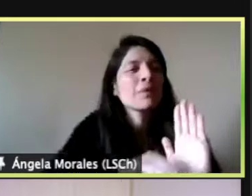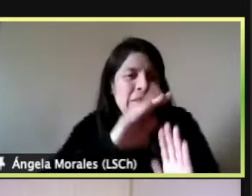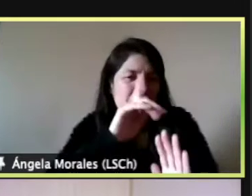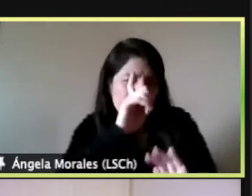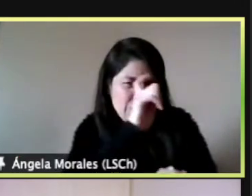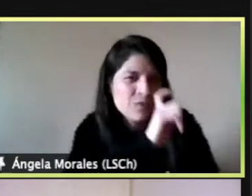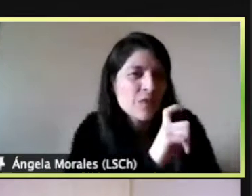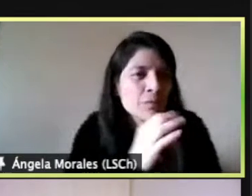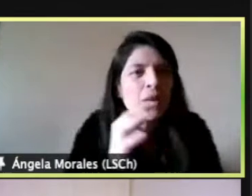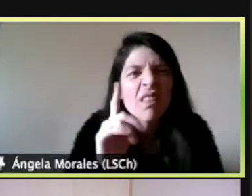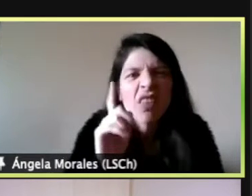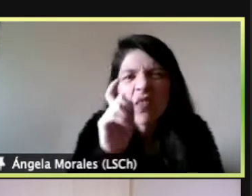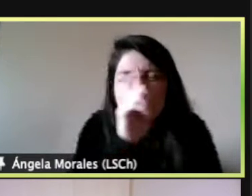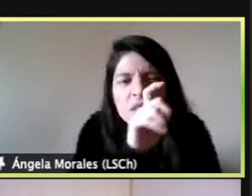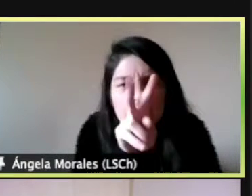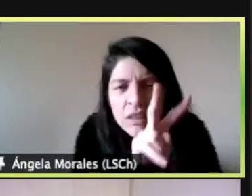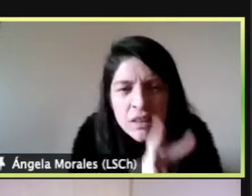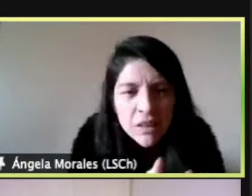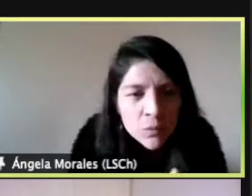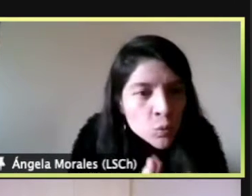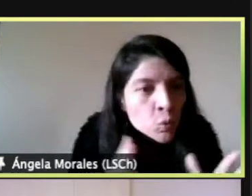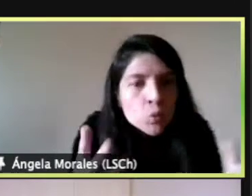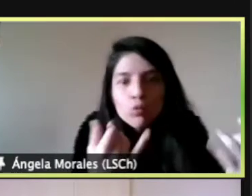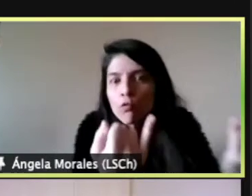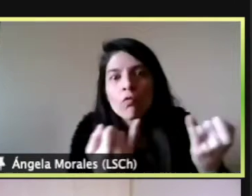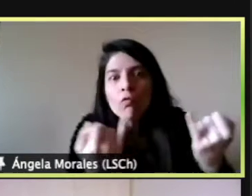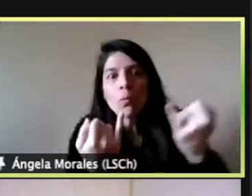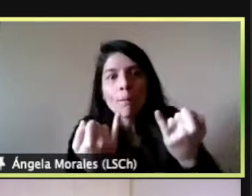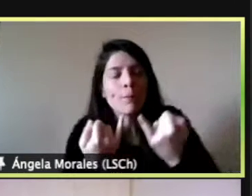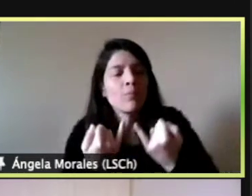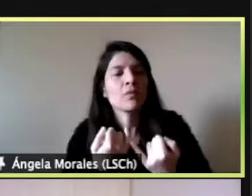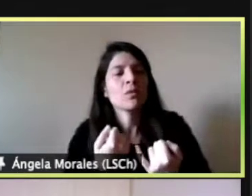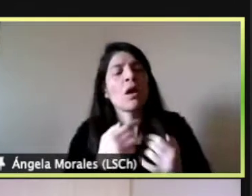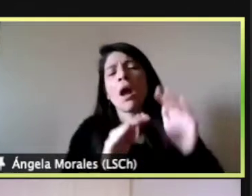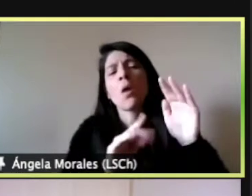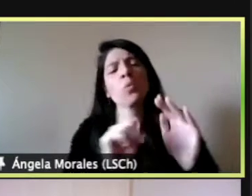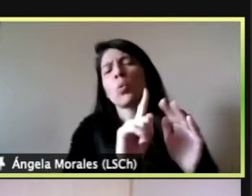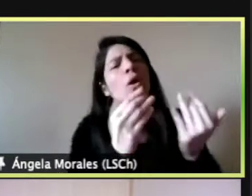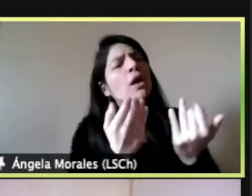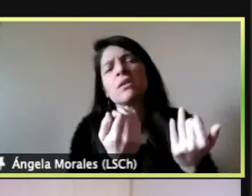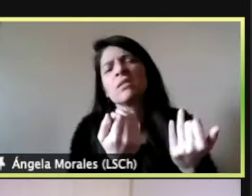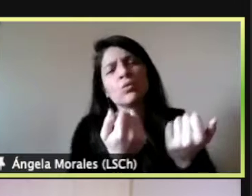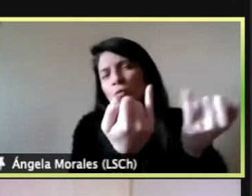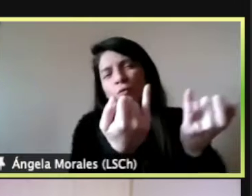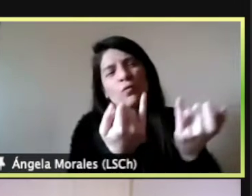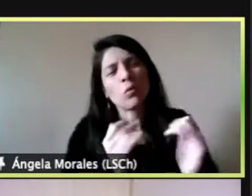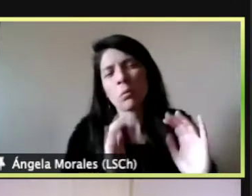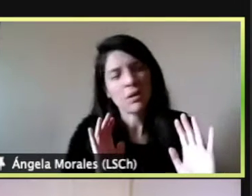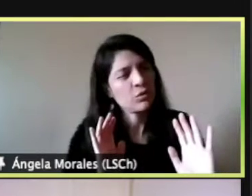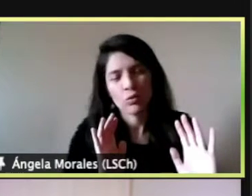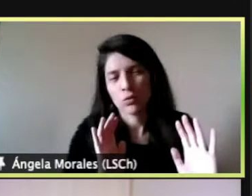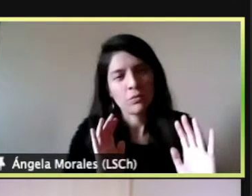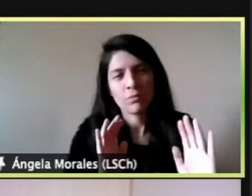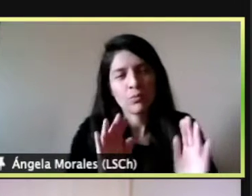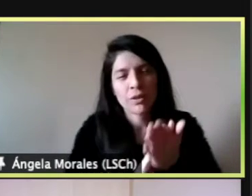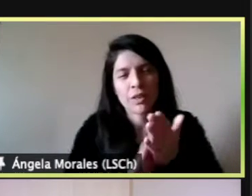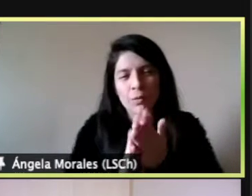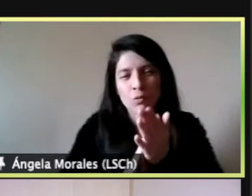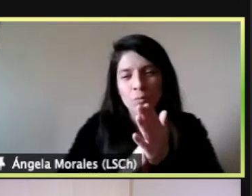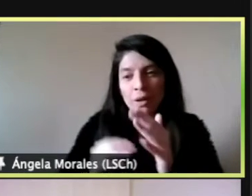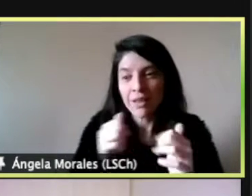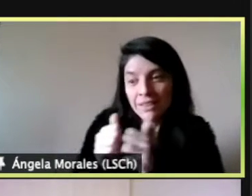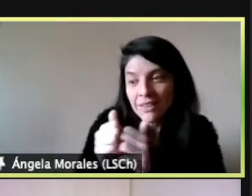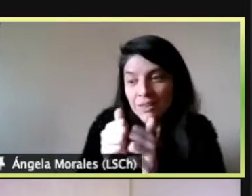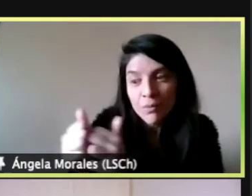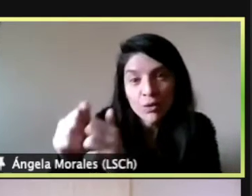Tiene mucha información que quizás yo no necesito para hacer el seguimiento de los proyectos.